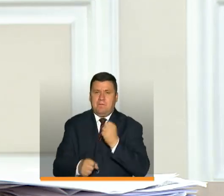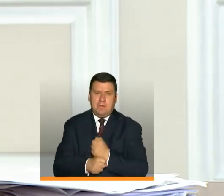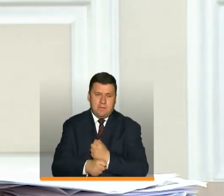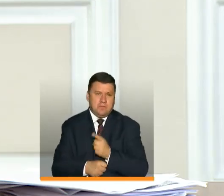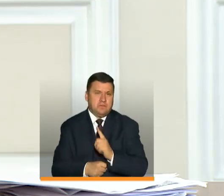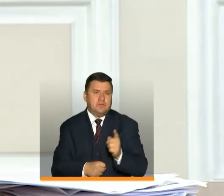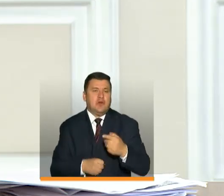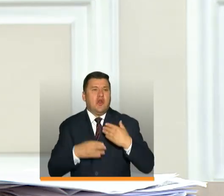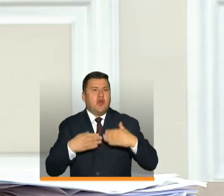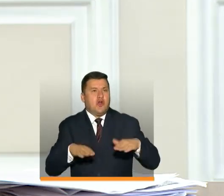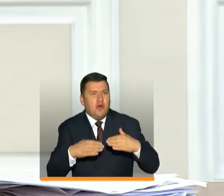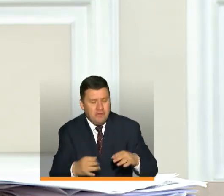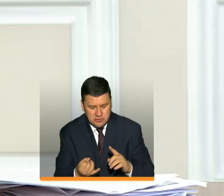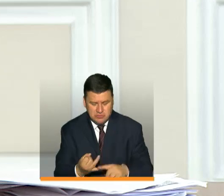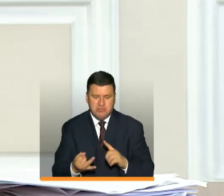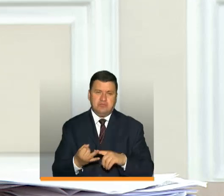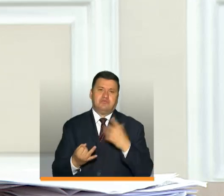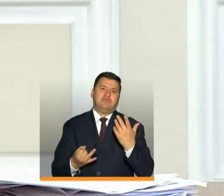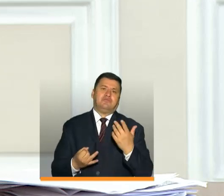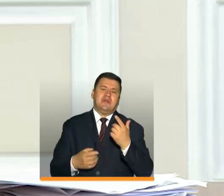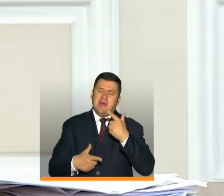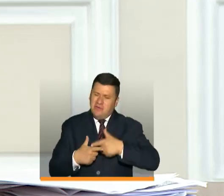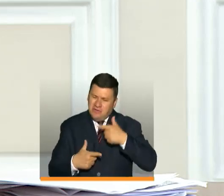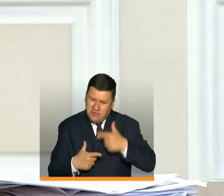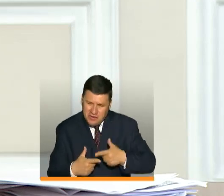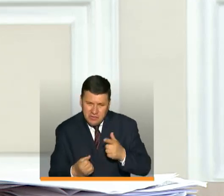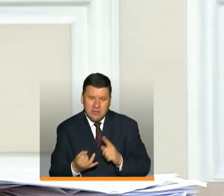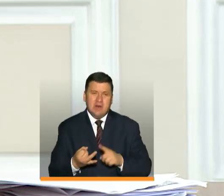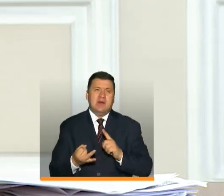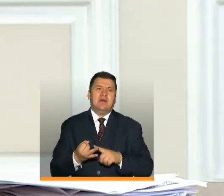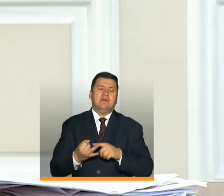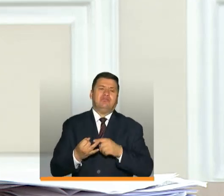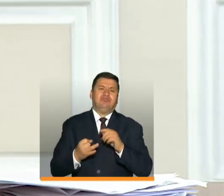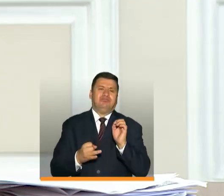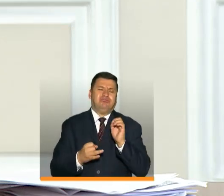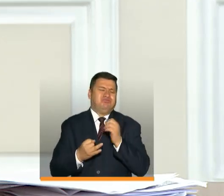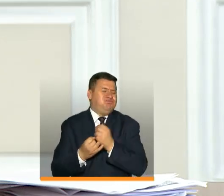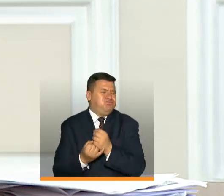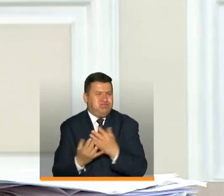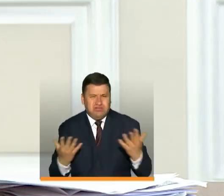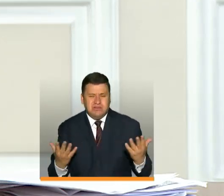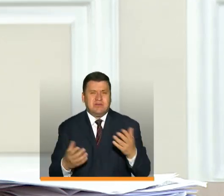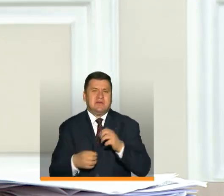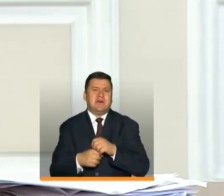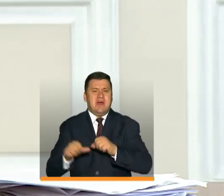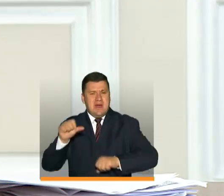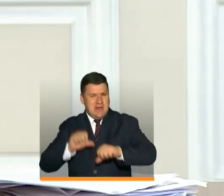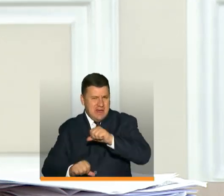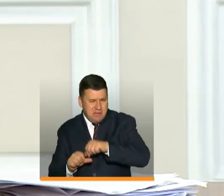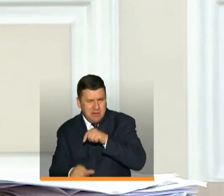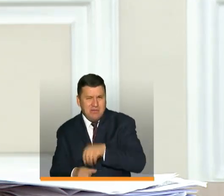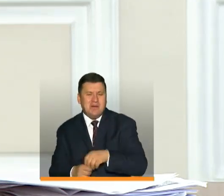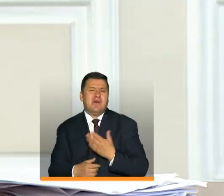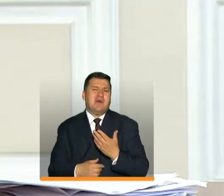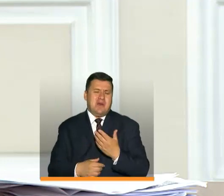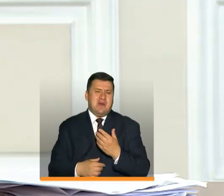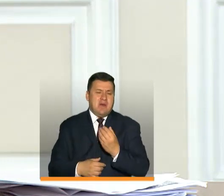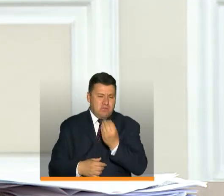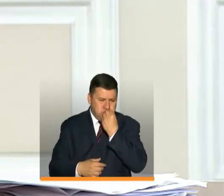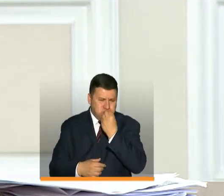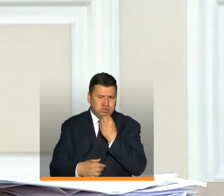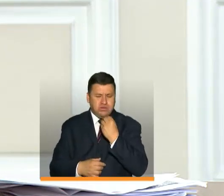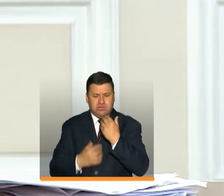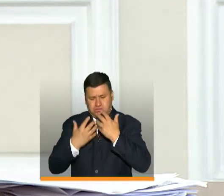como las confecciones, como también la metalmecánica, como entre otras cosas la industria química, en varios de los